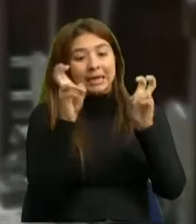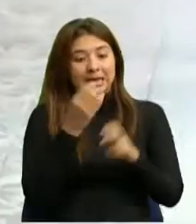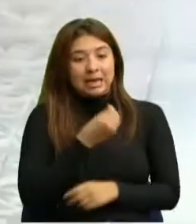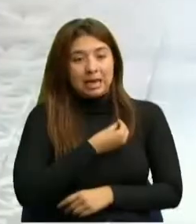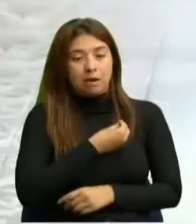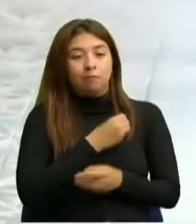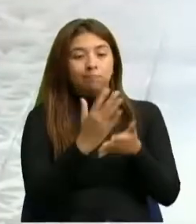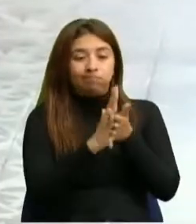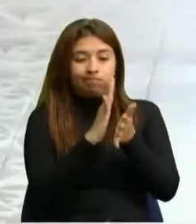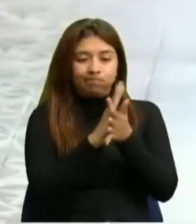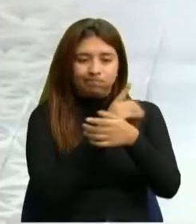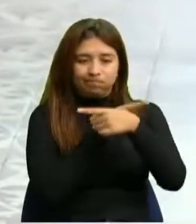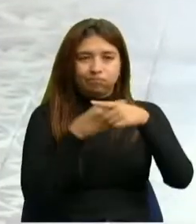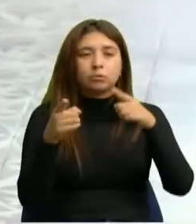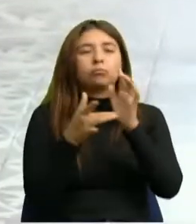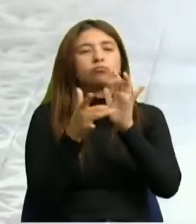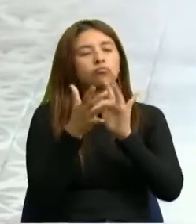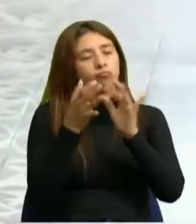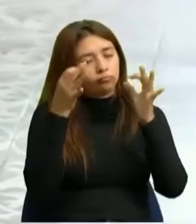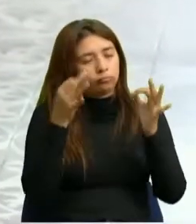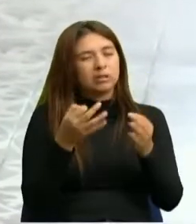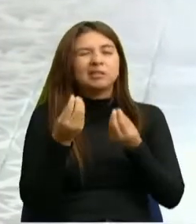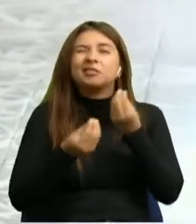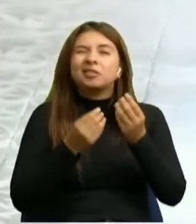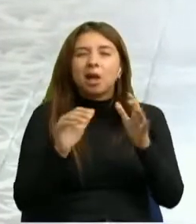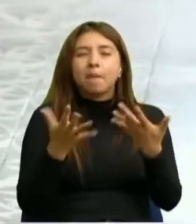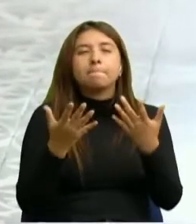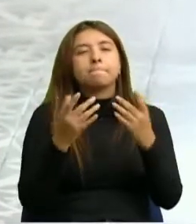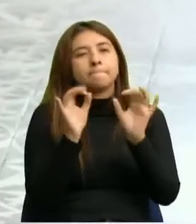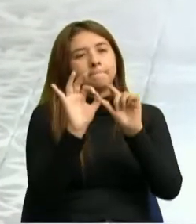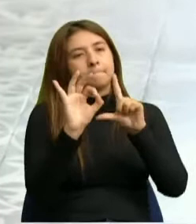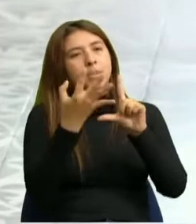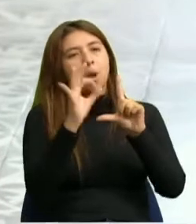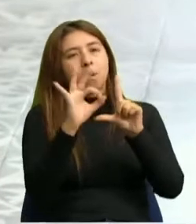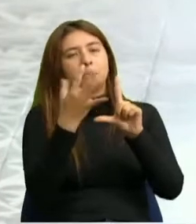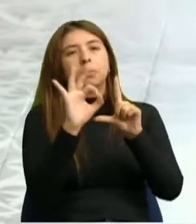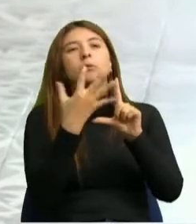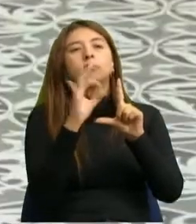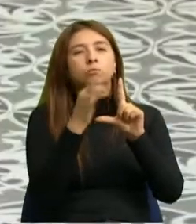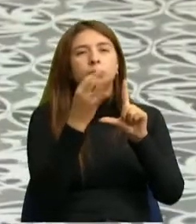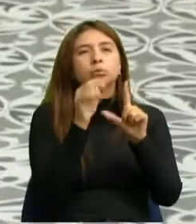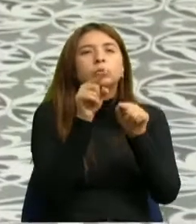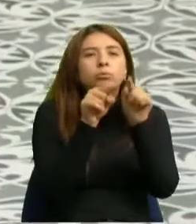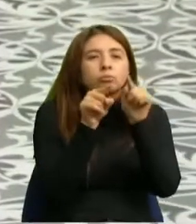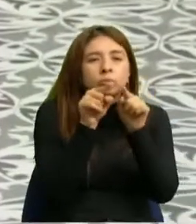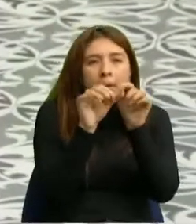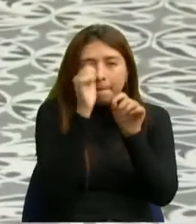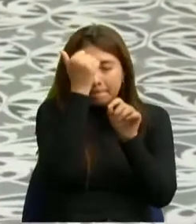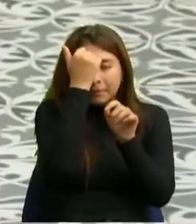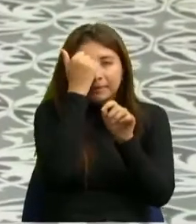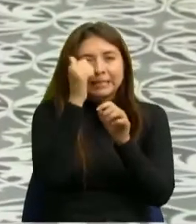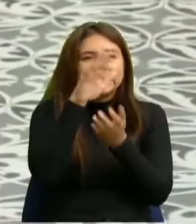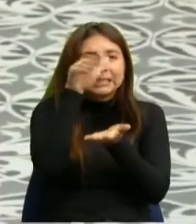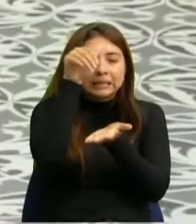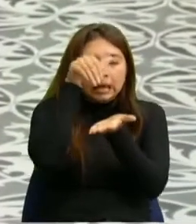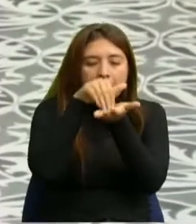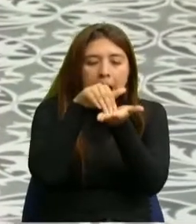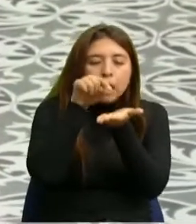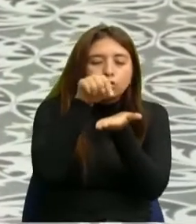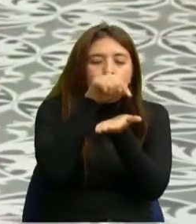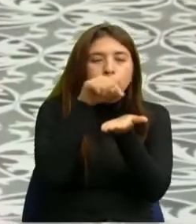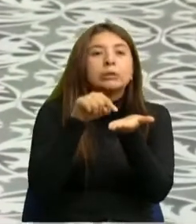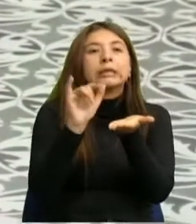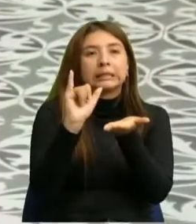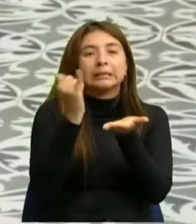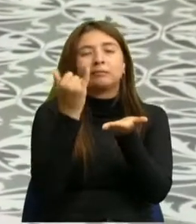Semana Santa se darán de manera virtual y con el lleno permitido para varios templos solo de la zona céntrica del municipio. Esto con el fin de